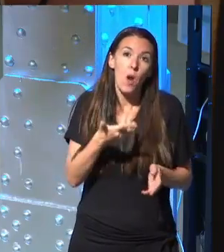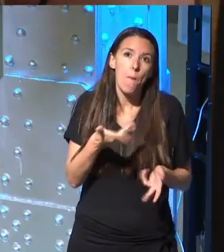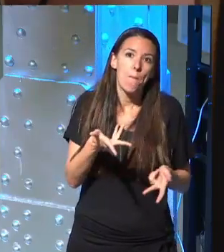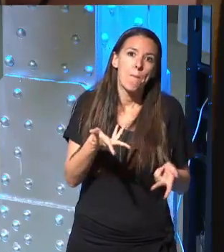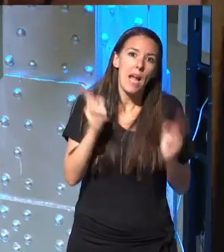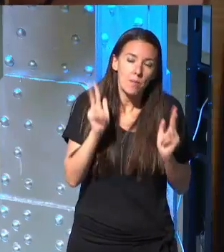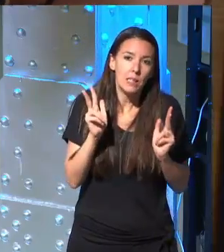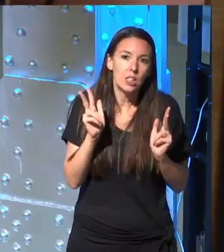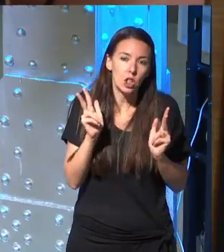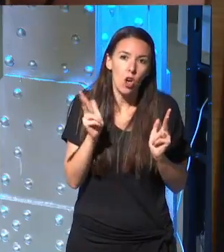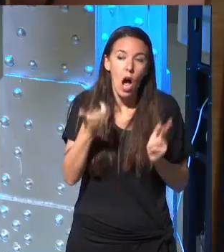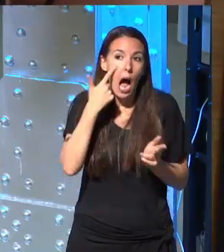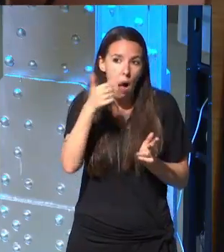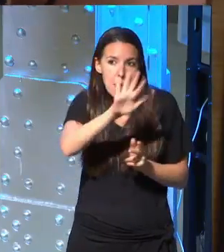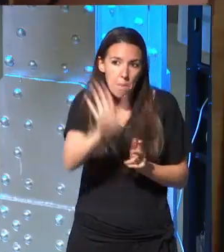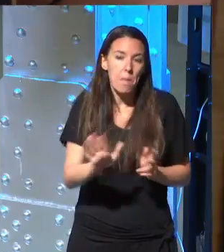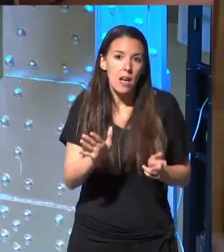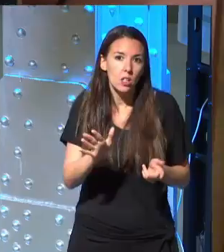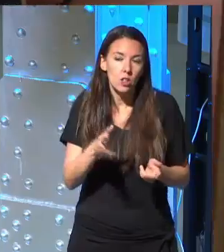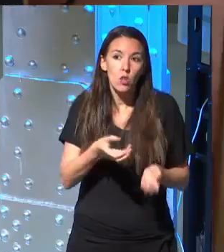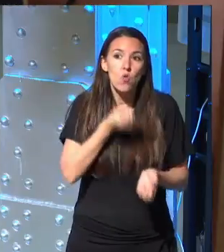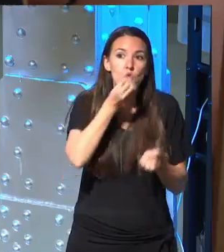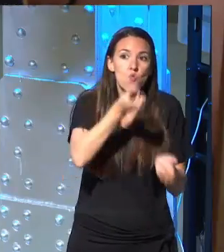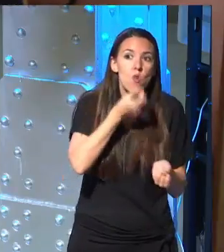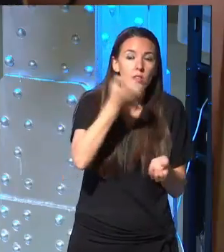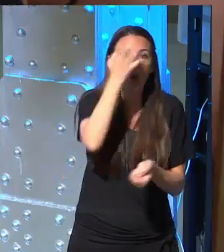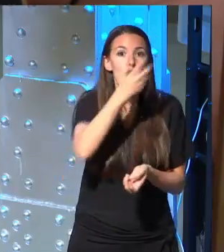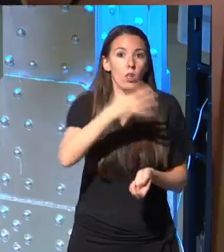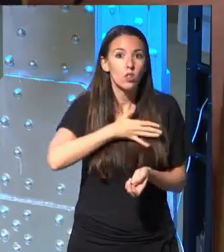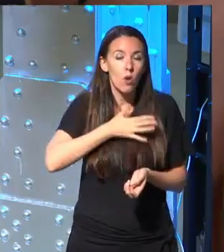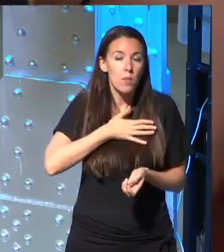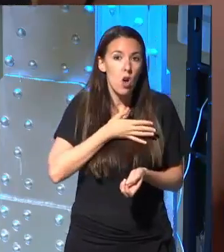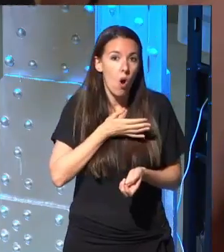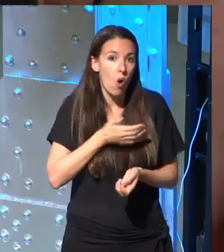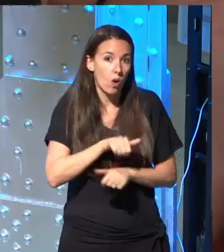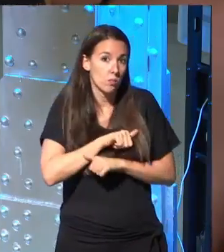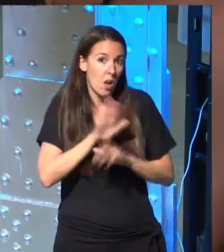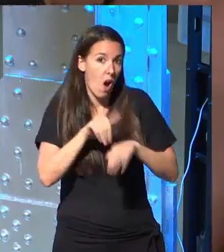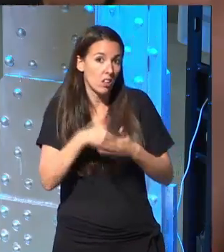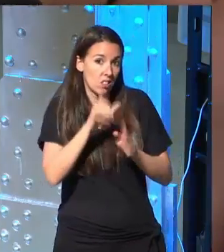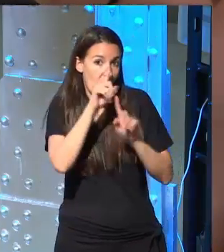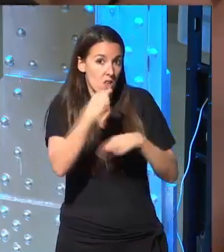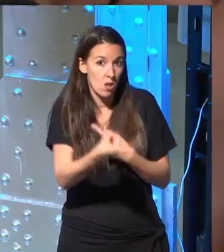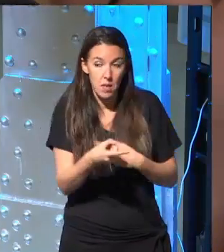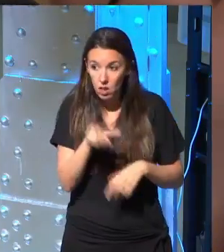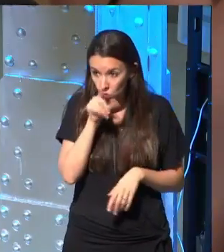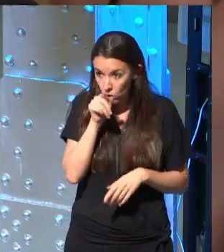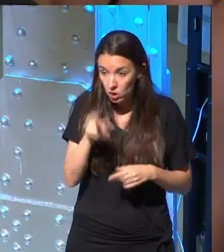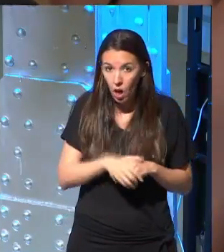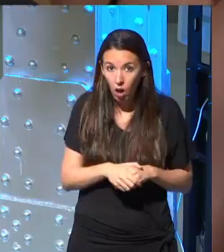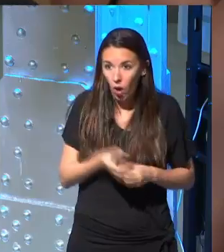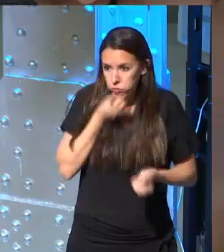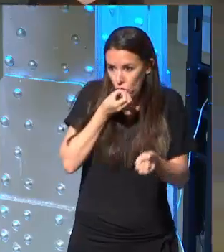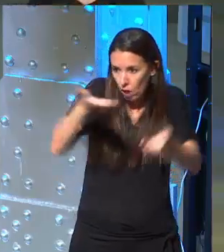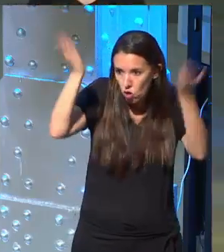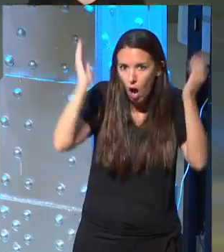permiso. Ah. A ver si te parece que cuente mi cuento o me le ahorro y me espero al año que viene. En Twitter, dices. Uh-huh.